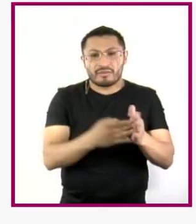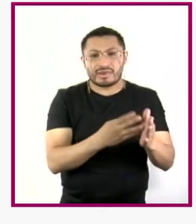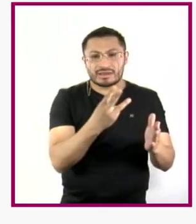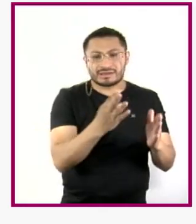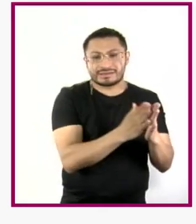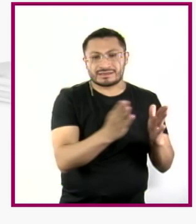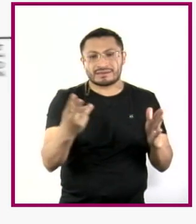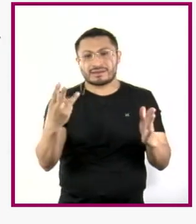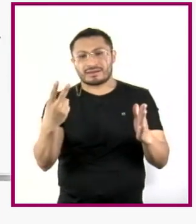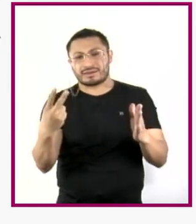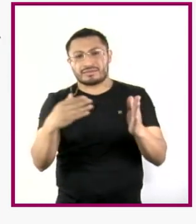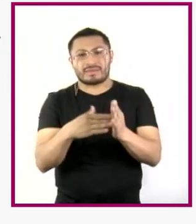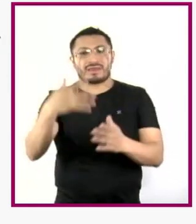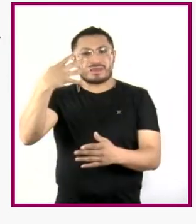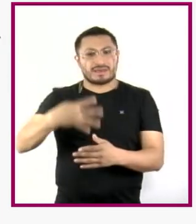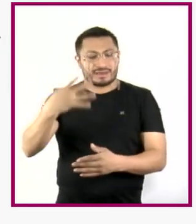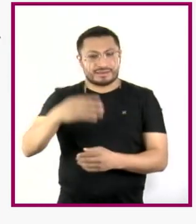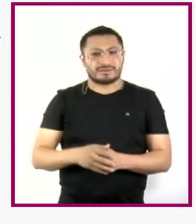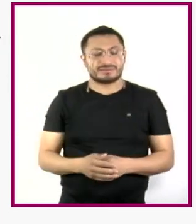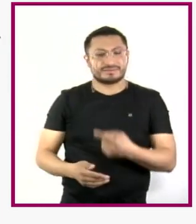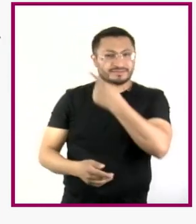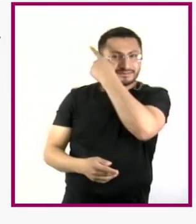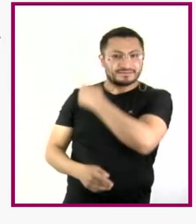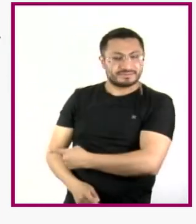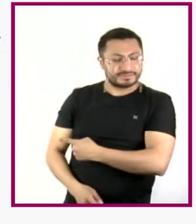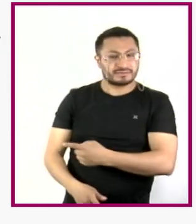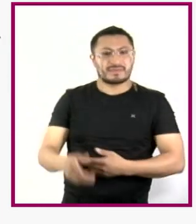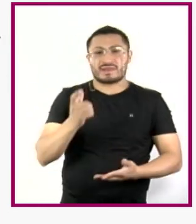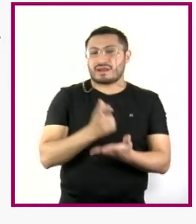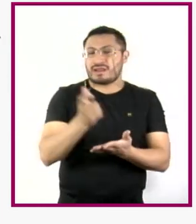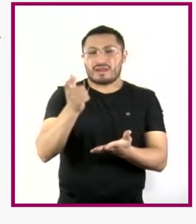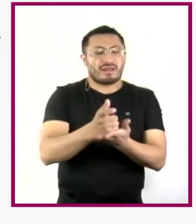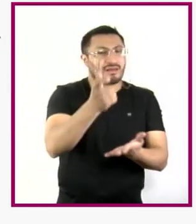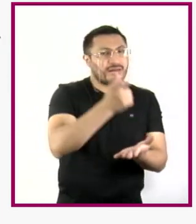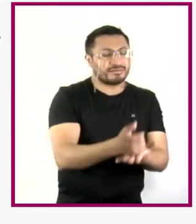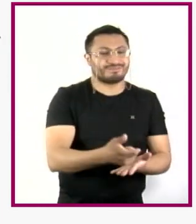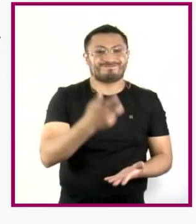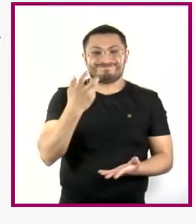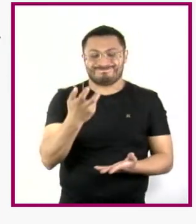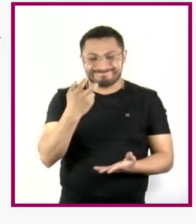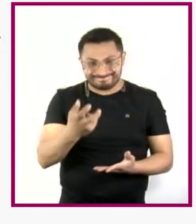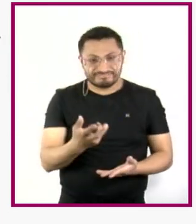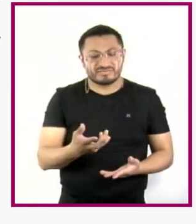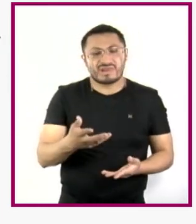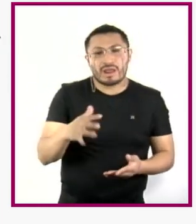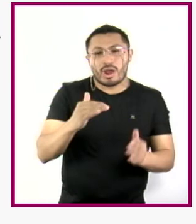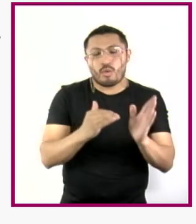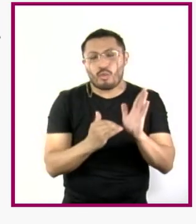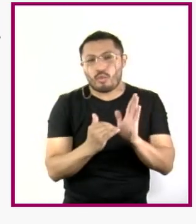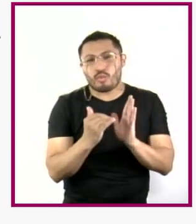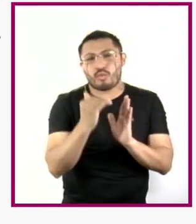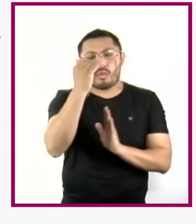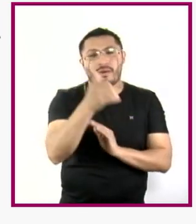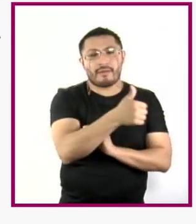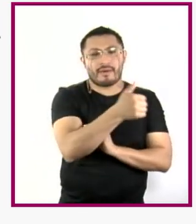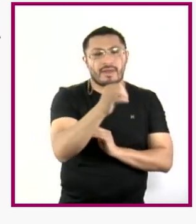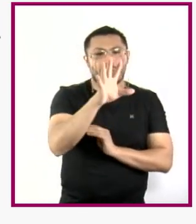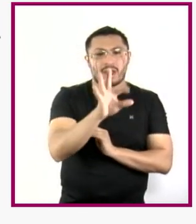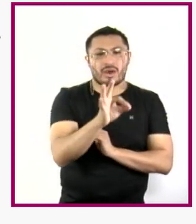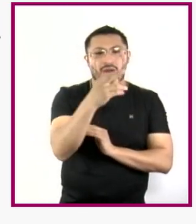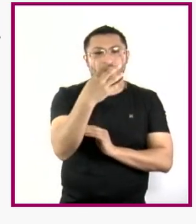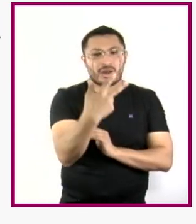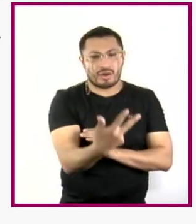2014. En general, los costos totales por agotamiento y degradación ambiental aumentaron de 648